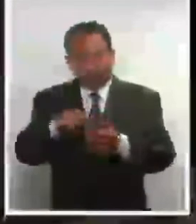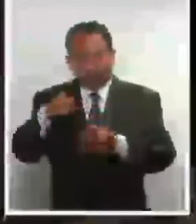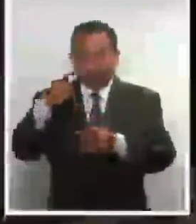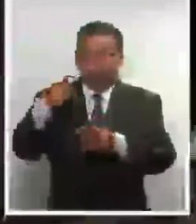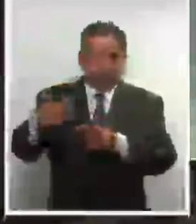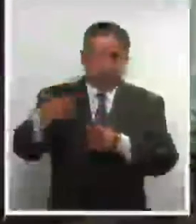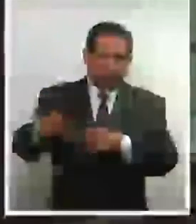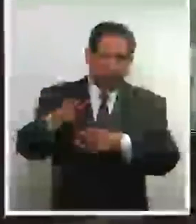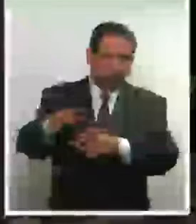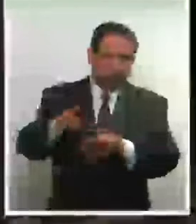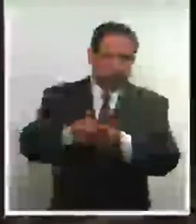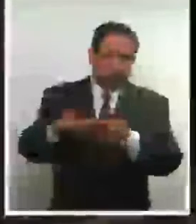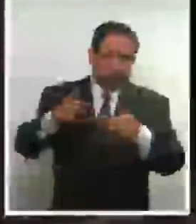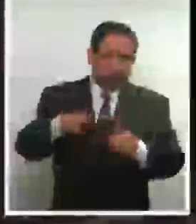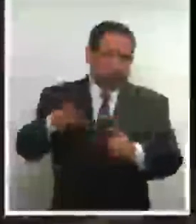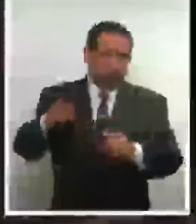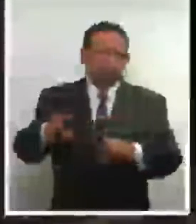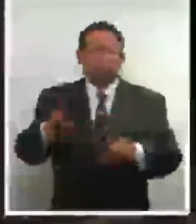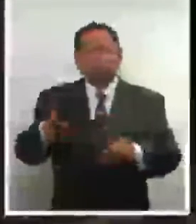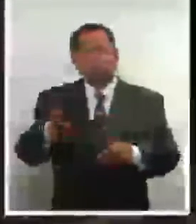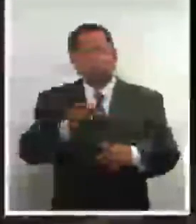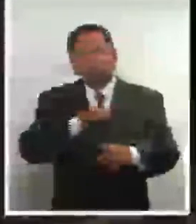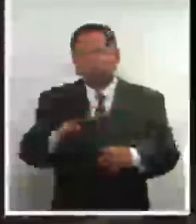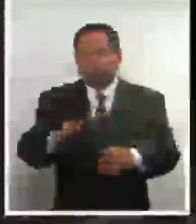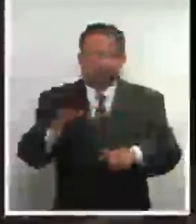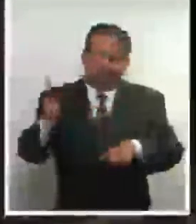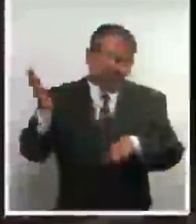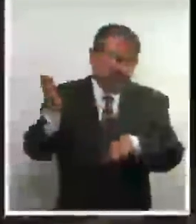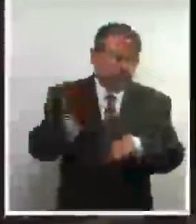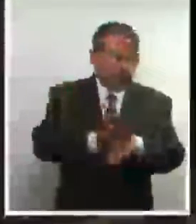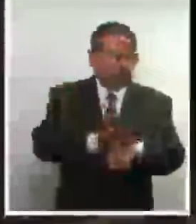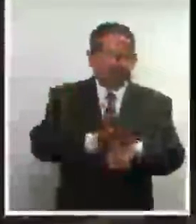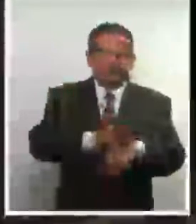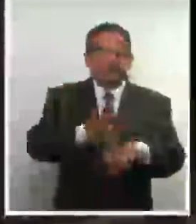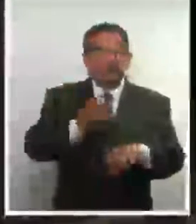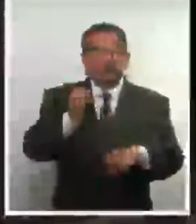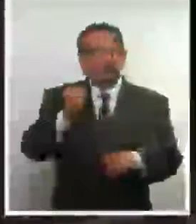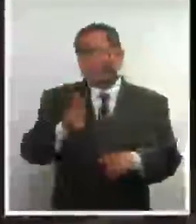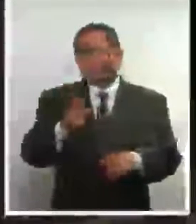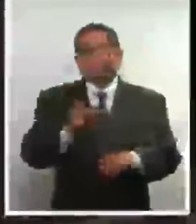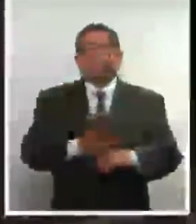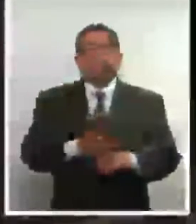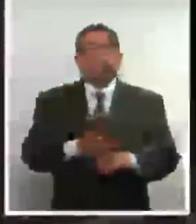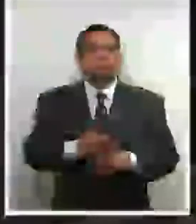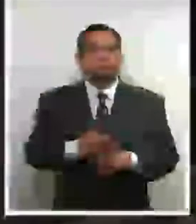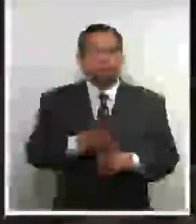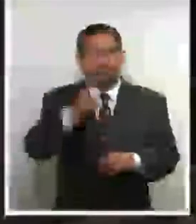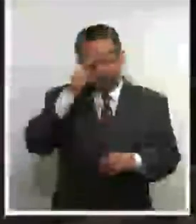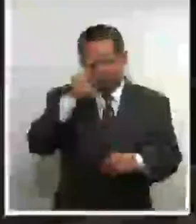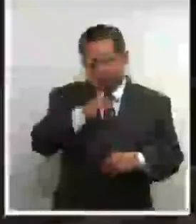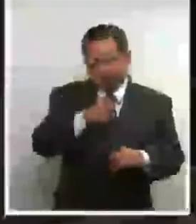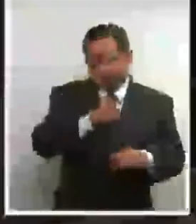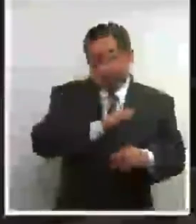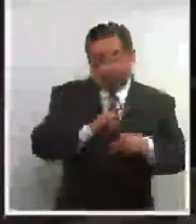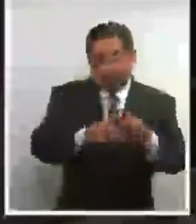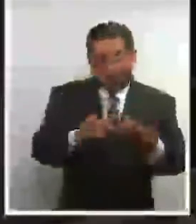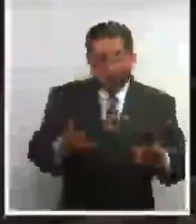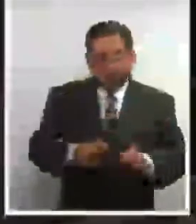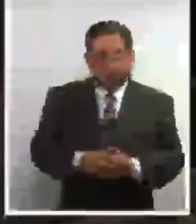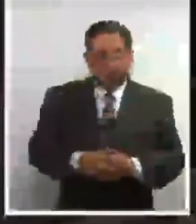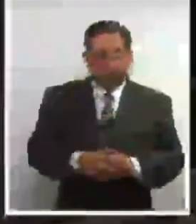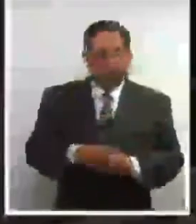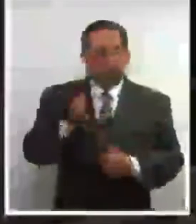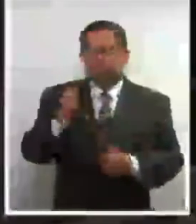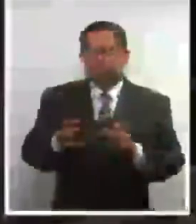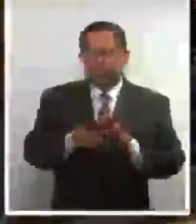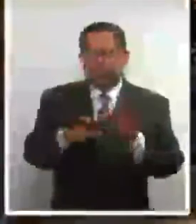el ámbito de su competencia la acción o el ejercicio de la acción penal. En